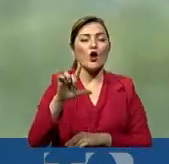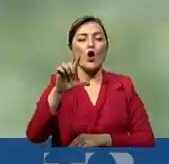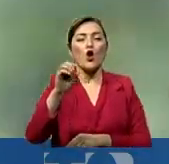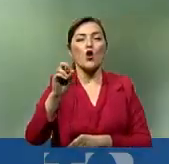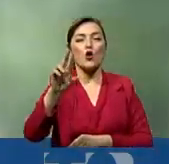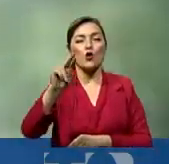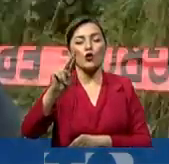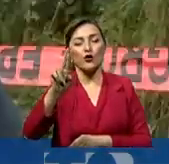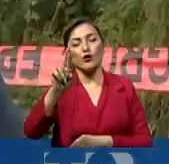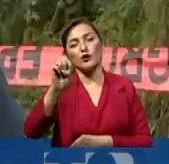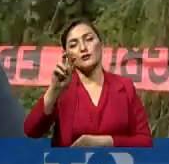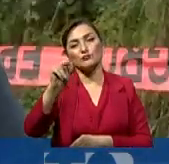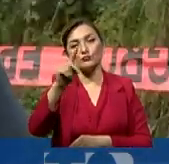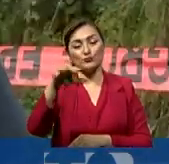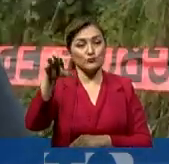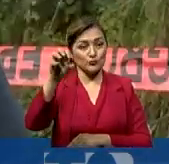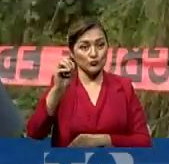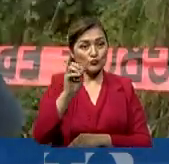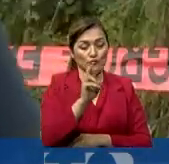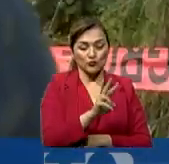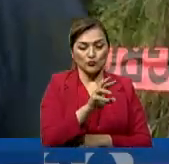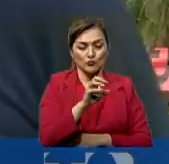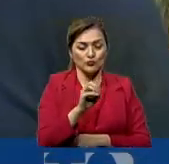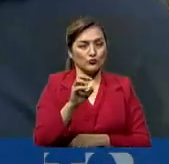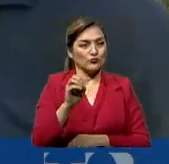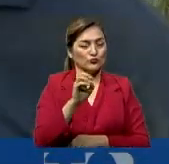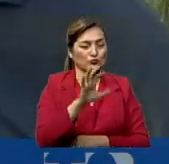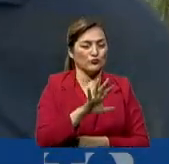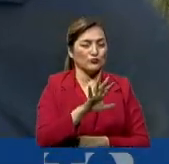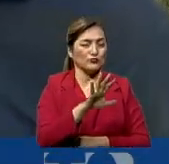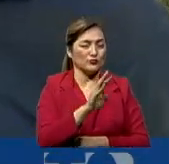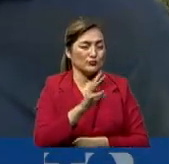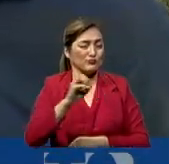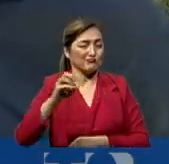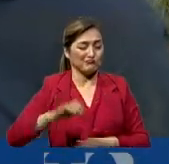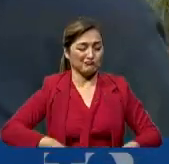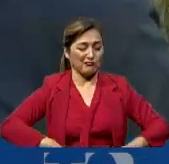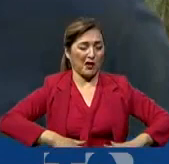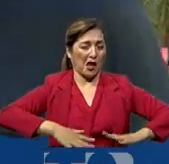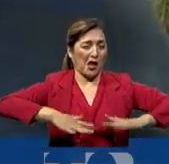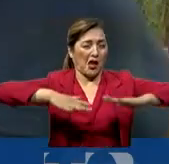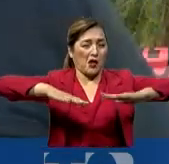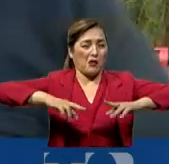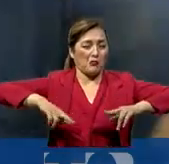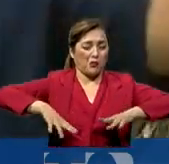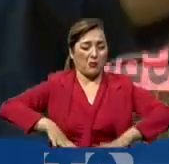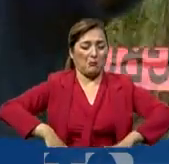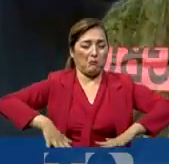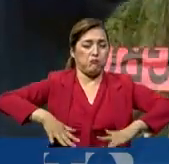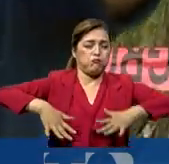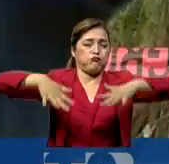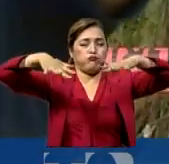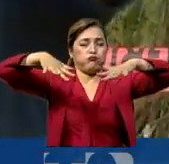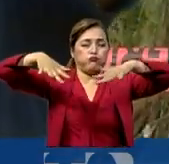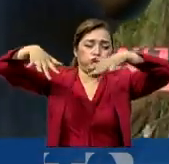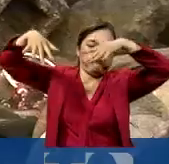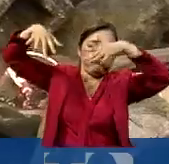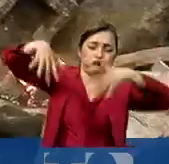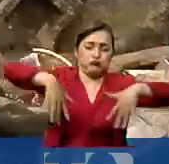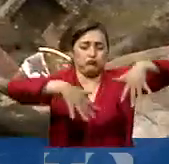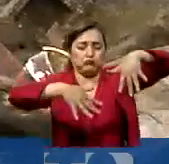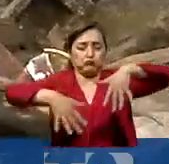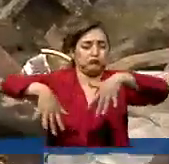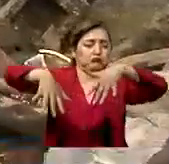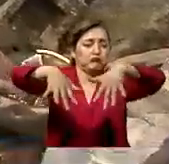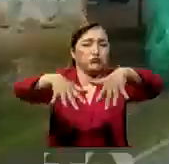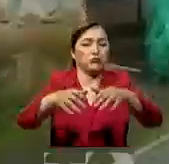ubicado en Conocoto. 200 a 300 cúbicos de agua que se almacenó aquí. El momento que se despojó, se levantó, se fue a bajar todito abajo. La